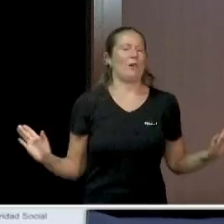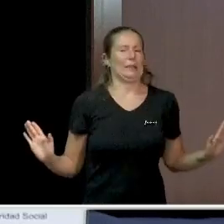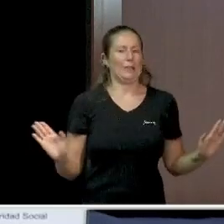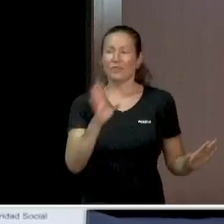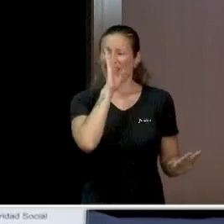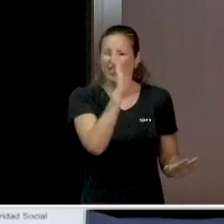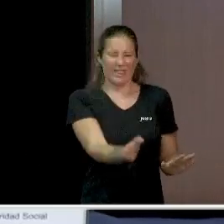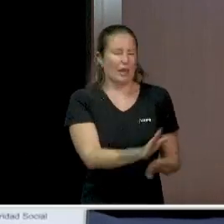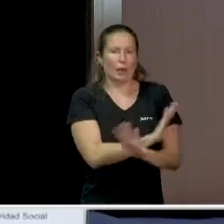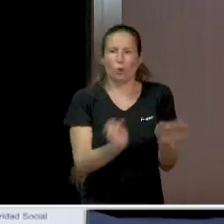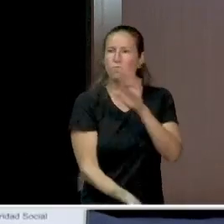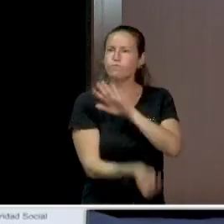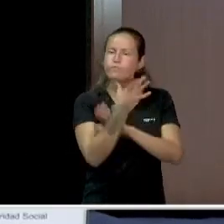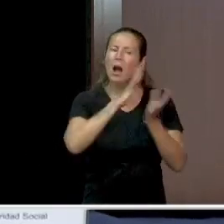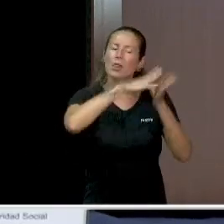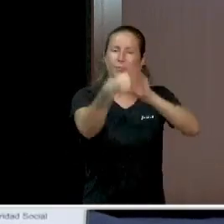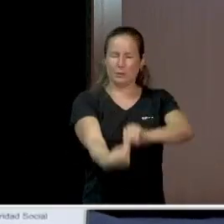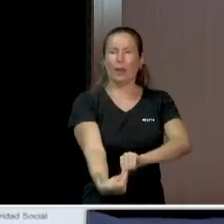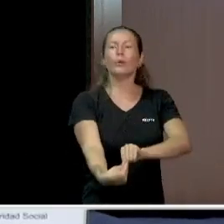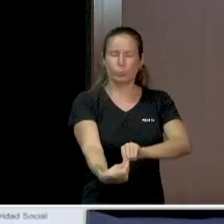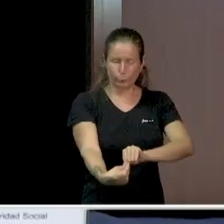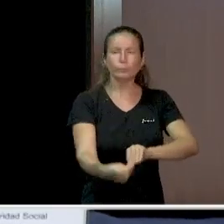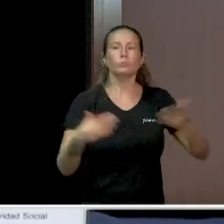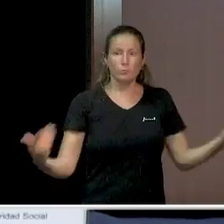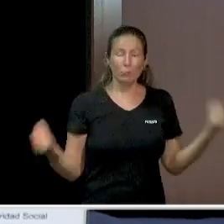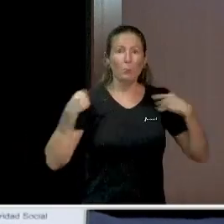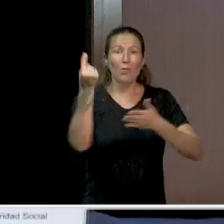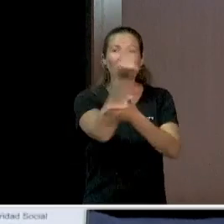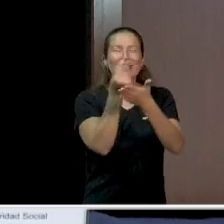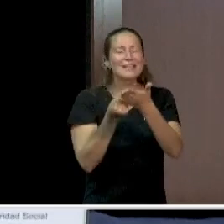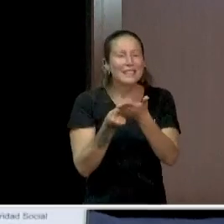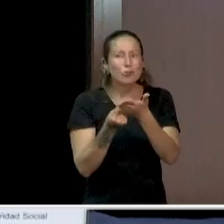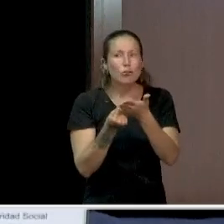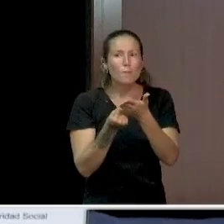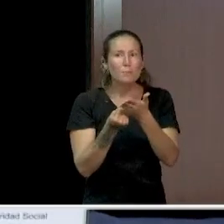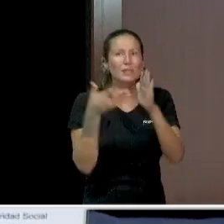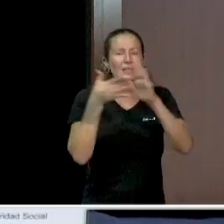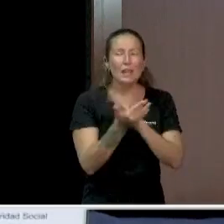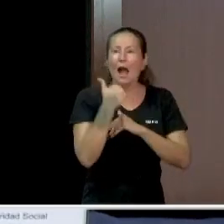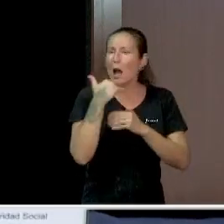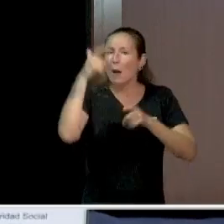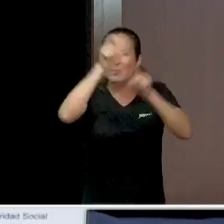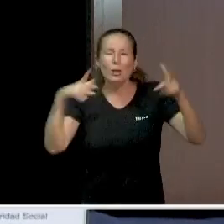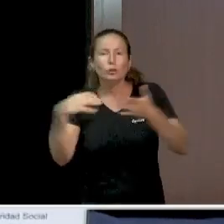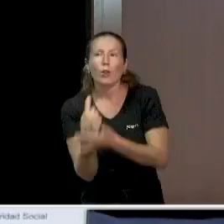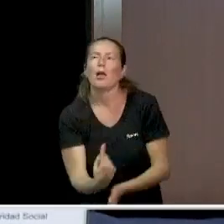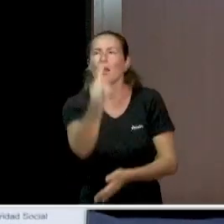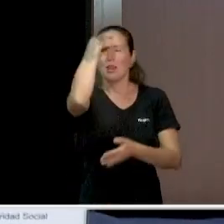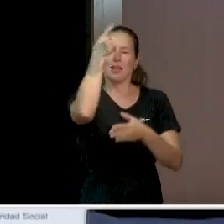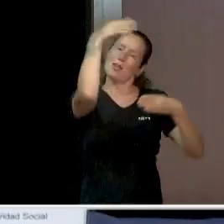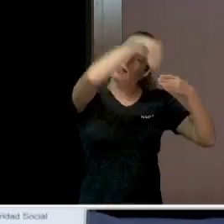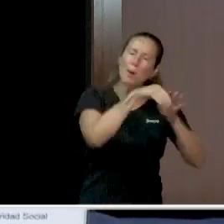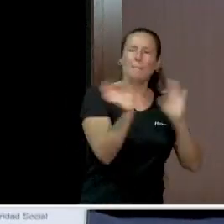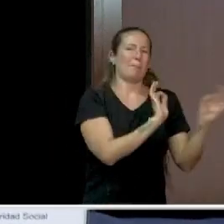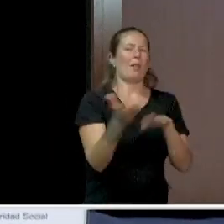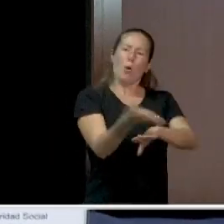la amplitud de acceso que proporcione ese tipo de diseño sea tal que ni siquiera se pueda pensar en adaptaciones